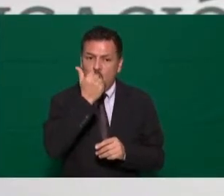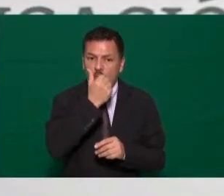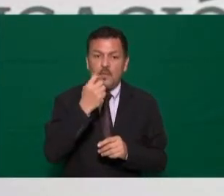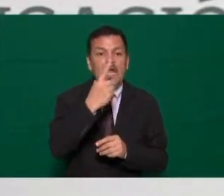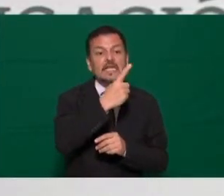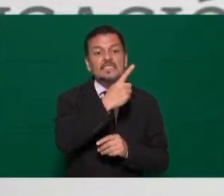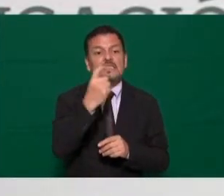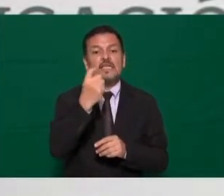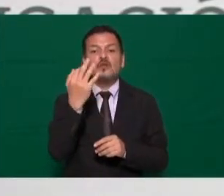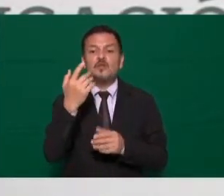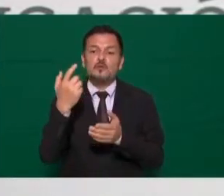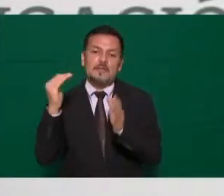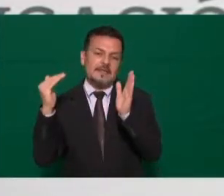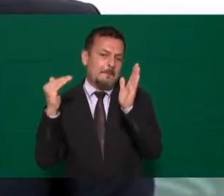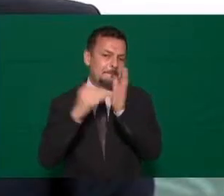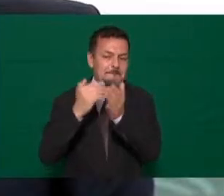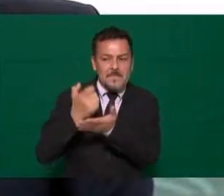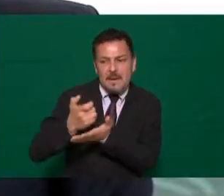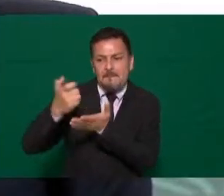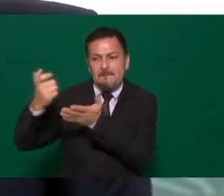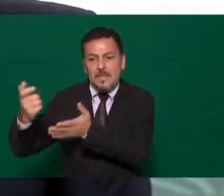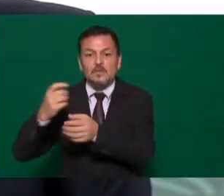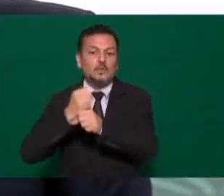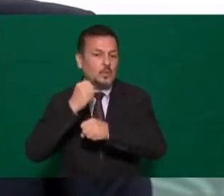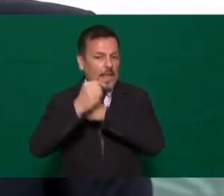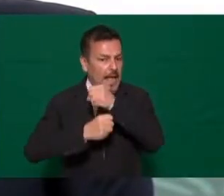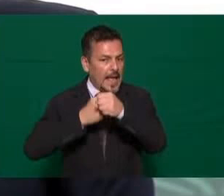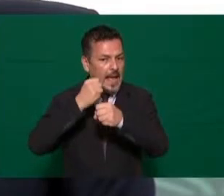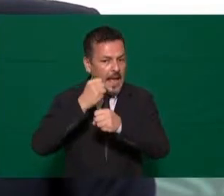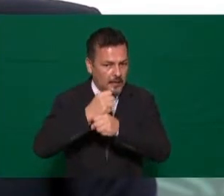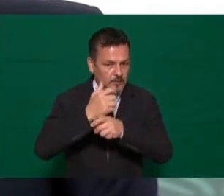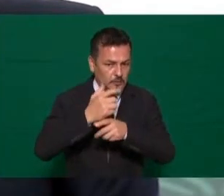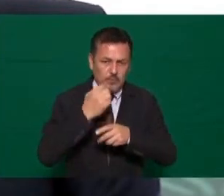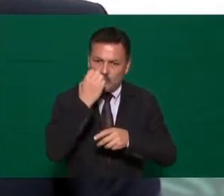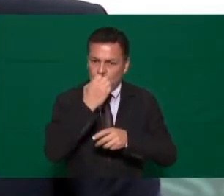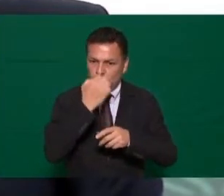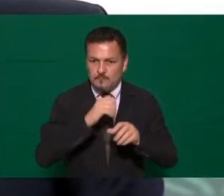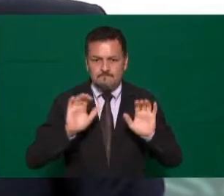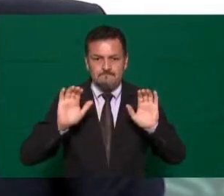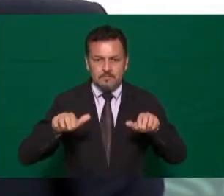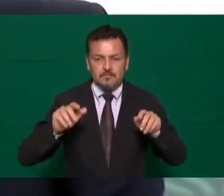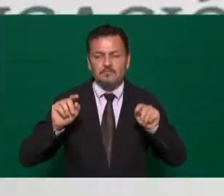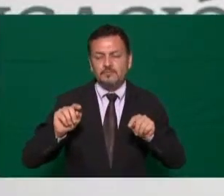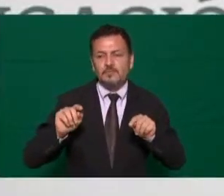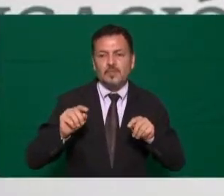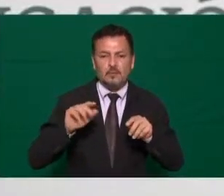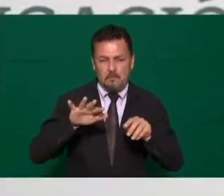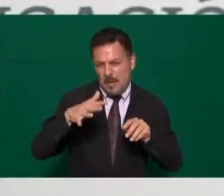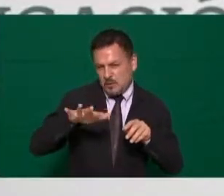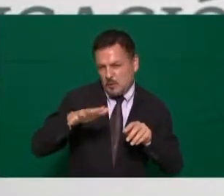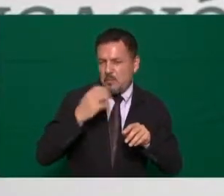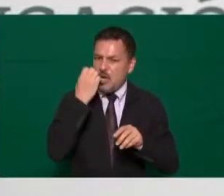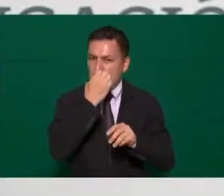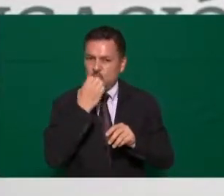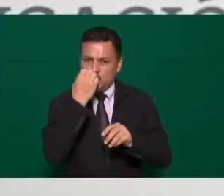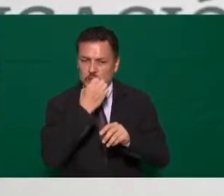150 mil pesos por ciclo escolar. Si es una escuela de